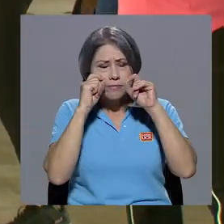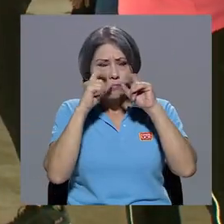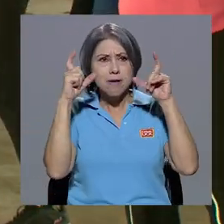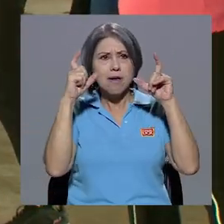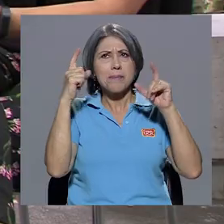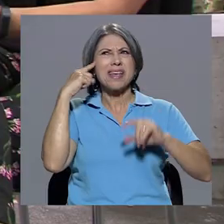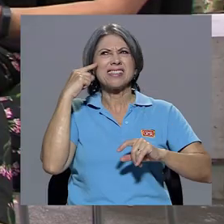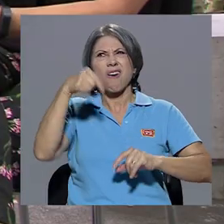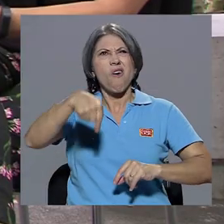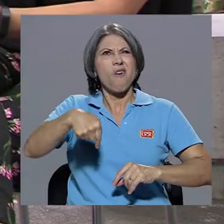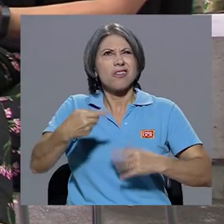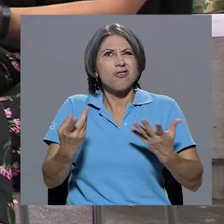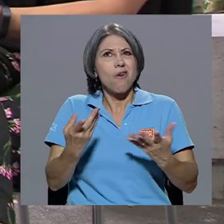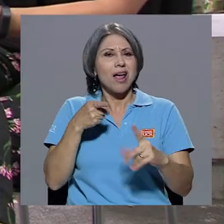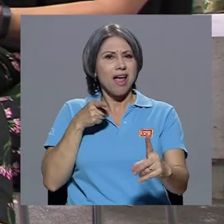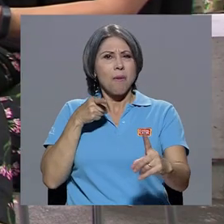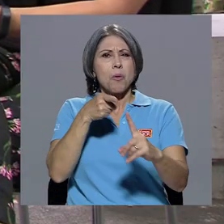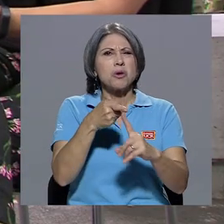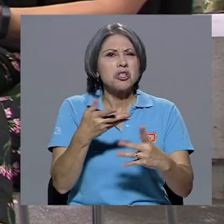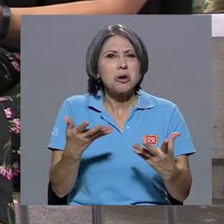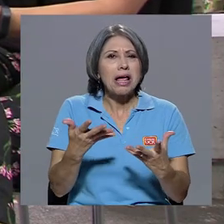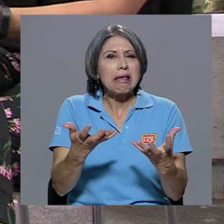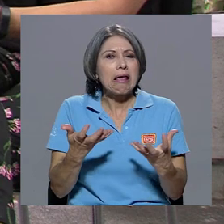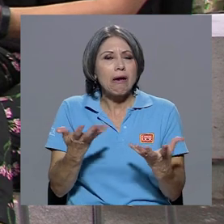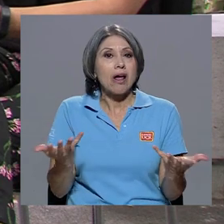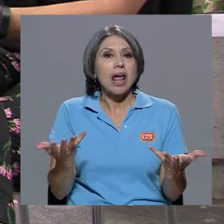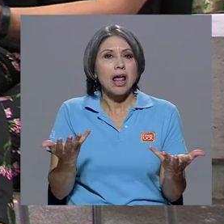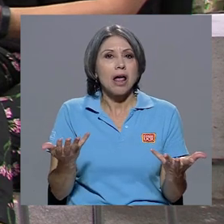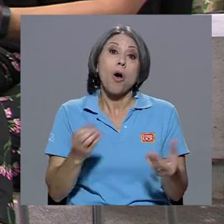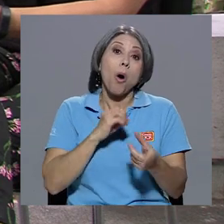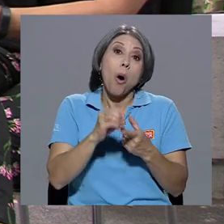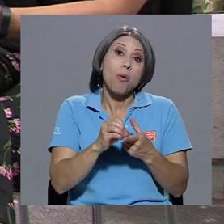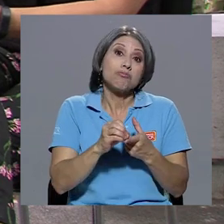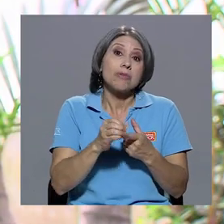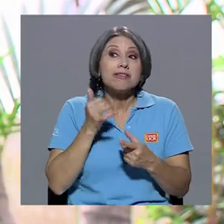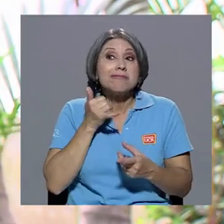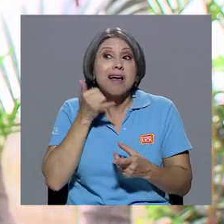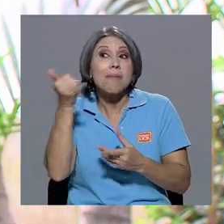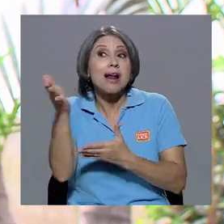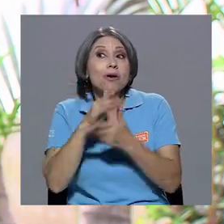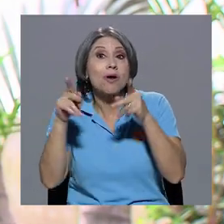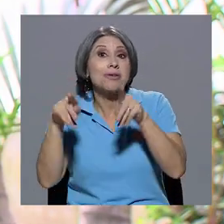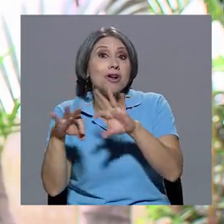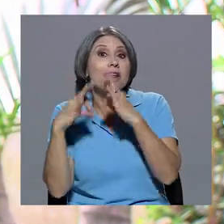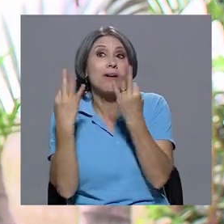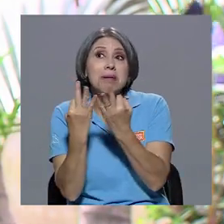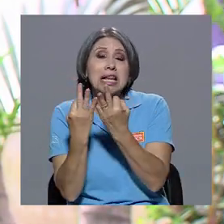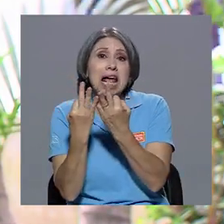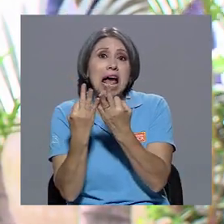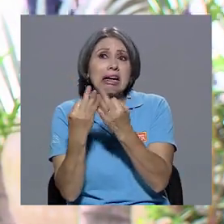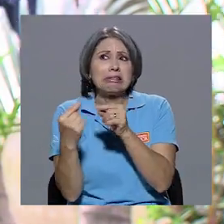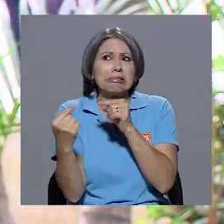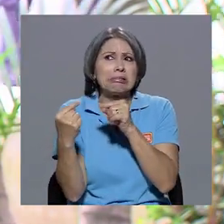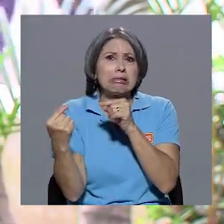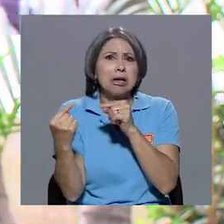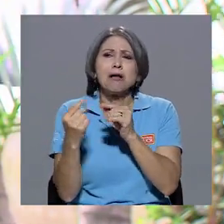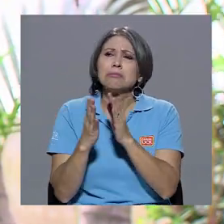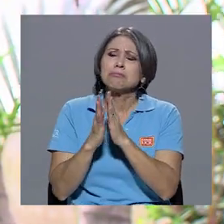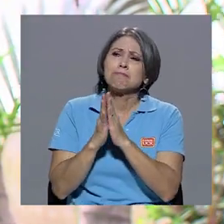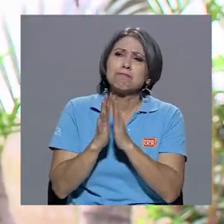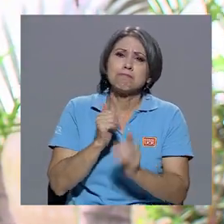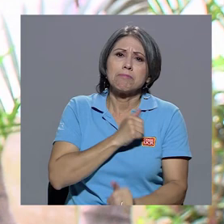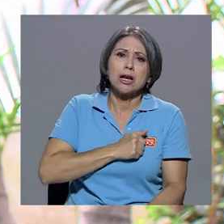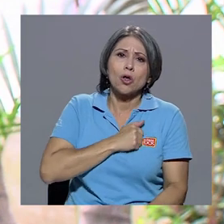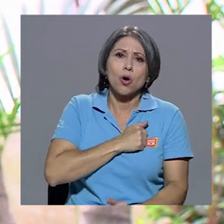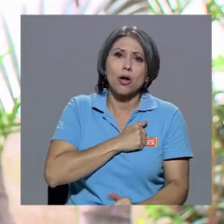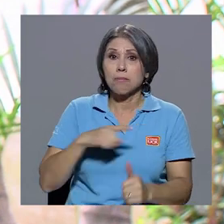es mi propósito? ¿Qué es lo que quiero hacer? ¿Qué es lo que quiero traer al mundo? O llamar a algún familiar con el cual estemos muy peleados y pedirle perdón y empezar a poner a